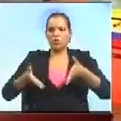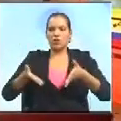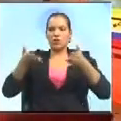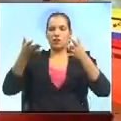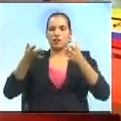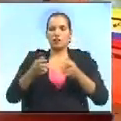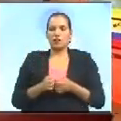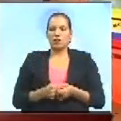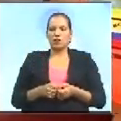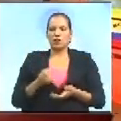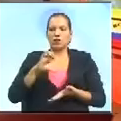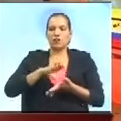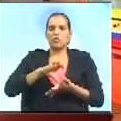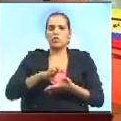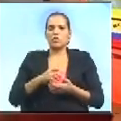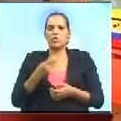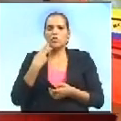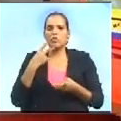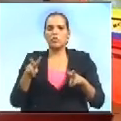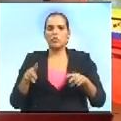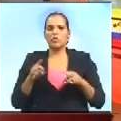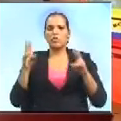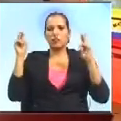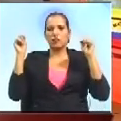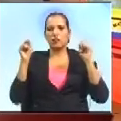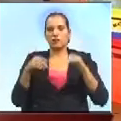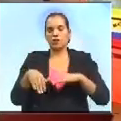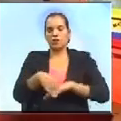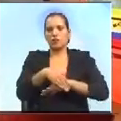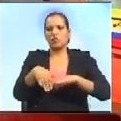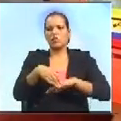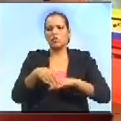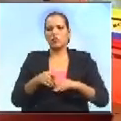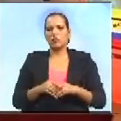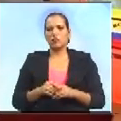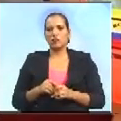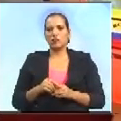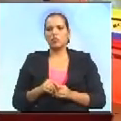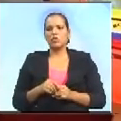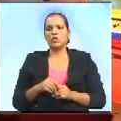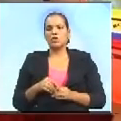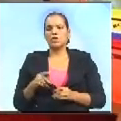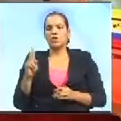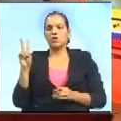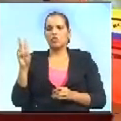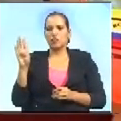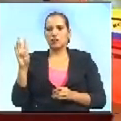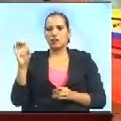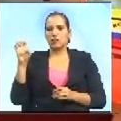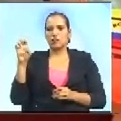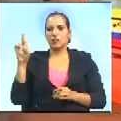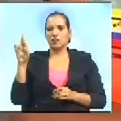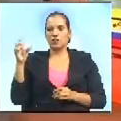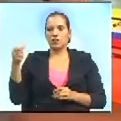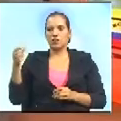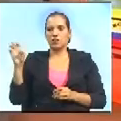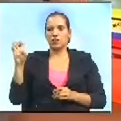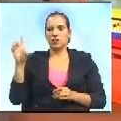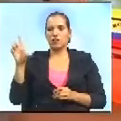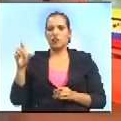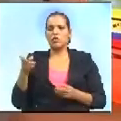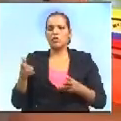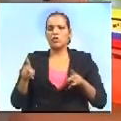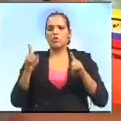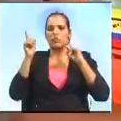todavía tenemos un tema de vialidad que tenemos que mejorar en el sector del kilómetro 69, en el Vergel, y en el sector de Estero Ancho, en el